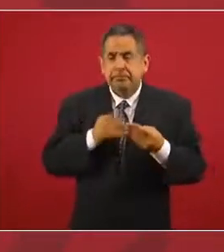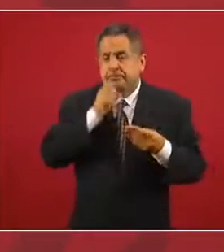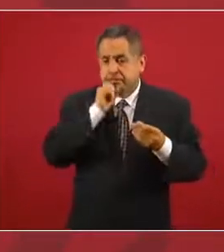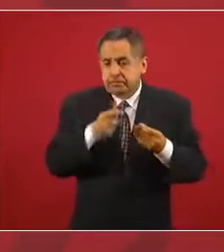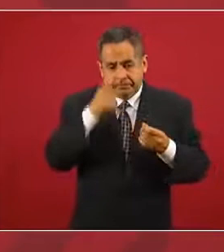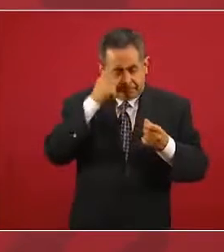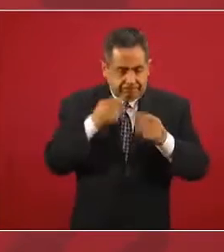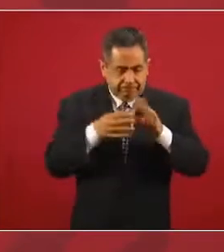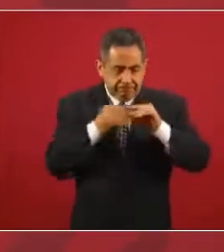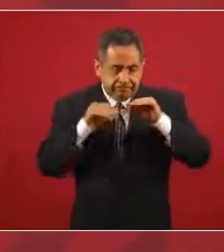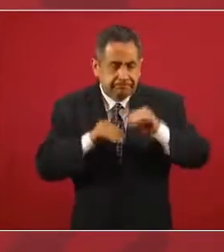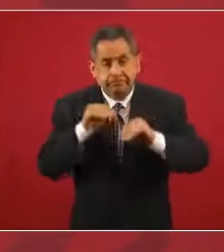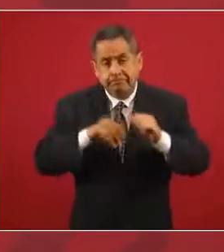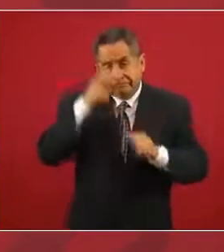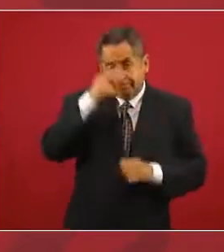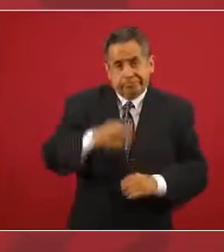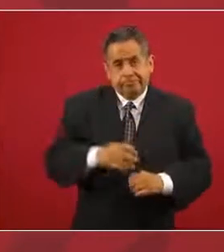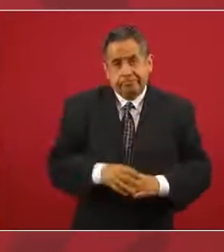documentos técnicos de México.